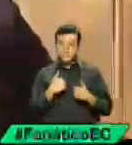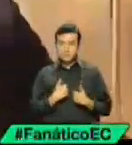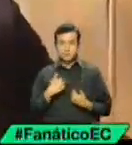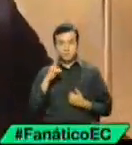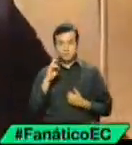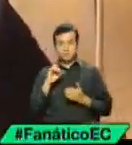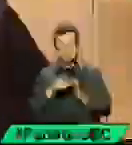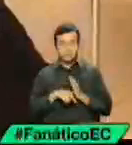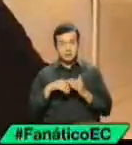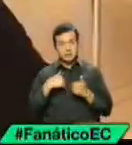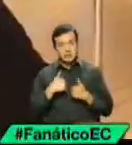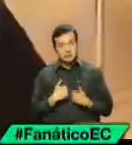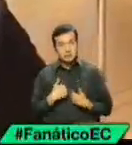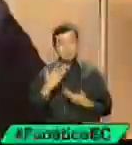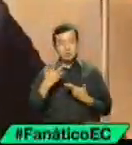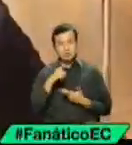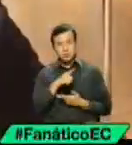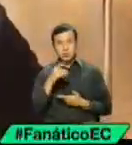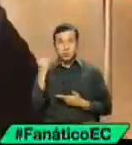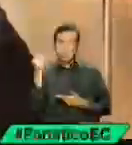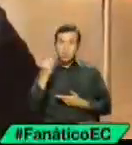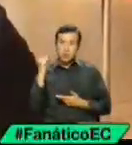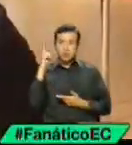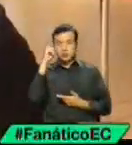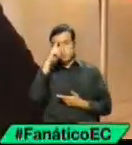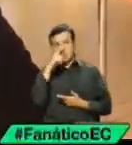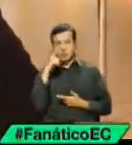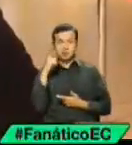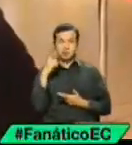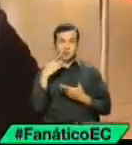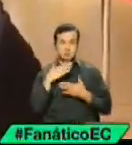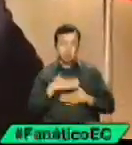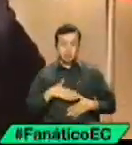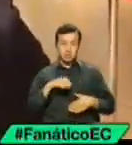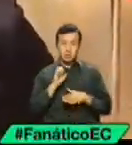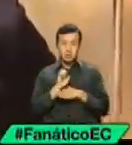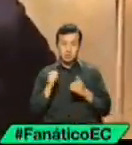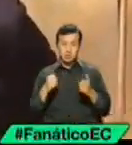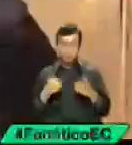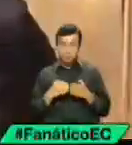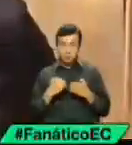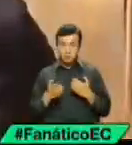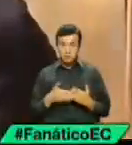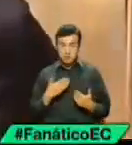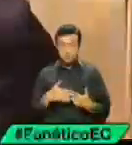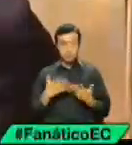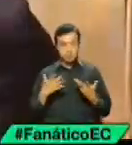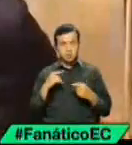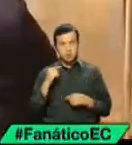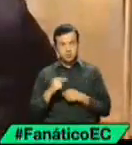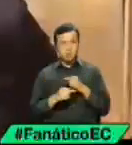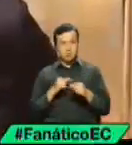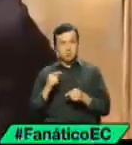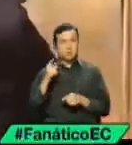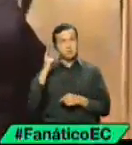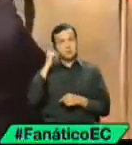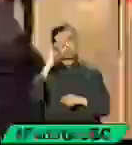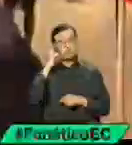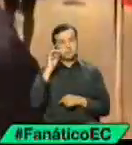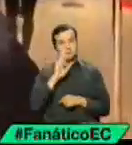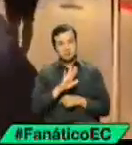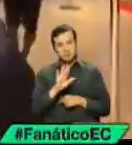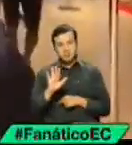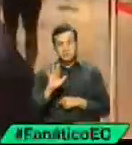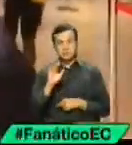minutos porque están jóvenes, porque ponerse la camiseta de la selección no es fácil. Entonces, poco a poco, los muchachos tienen que ir